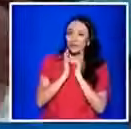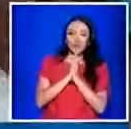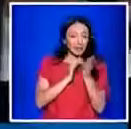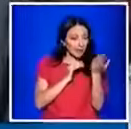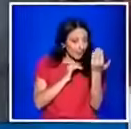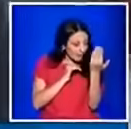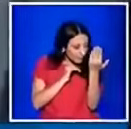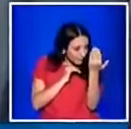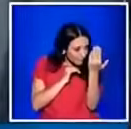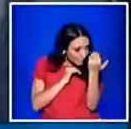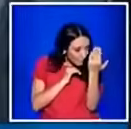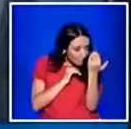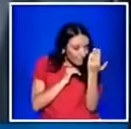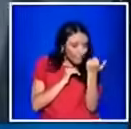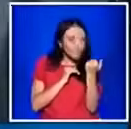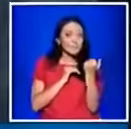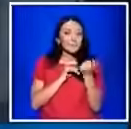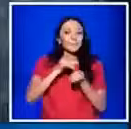Venga, pase.